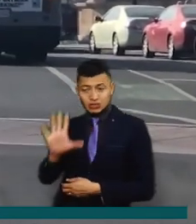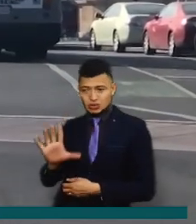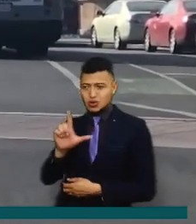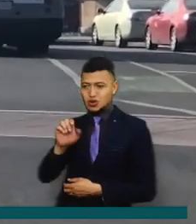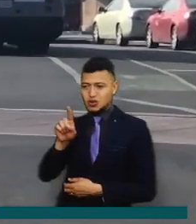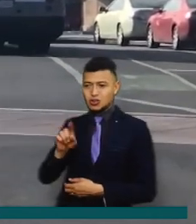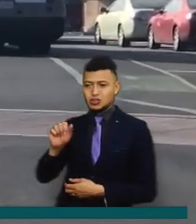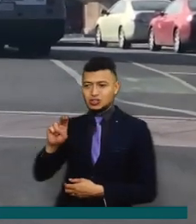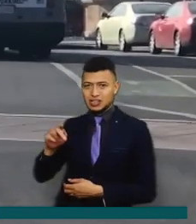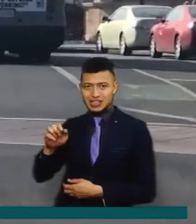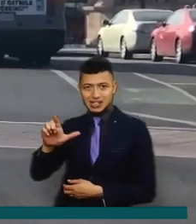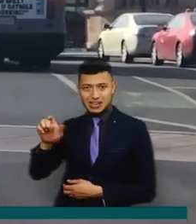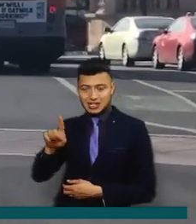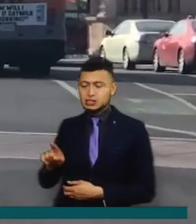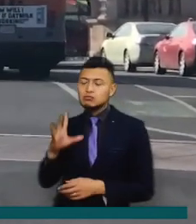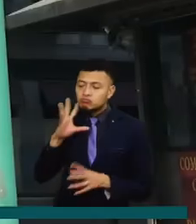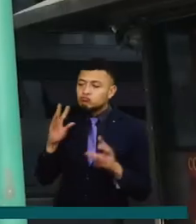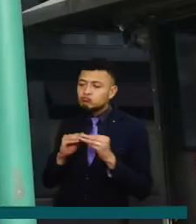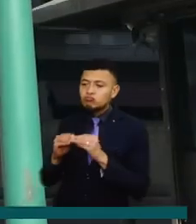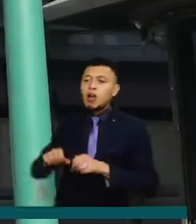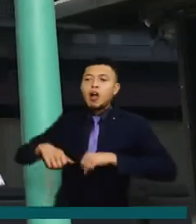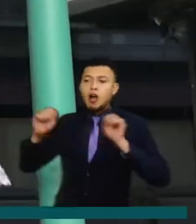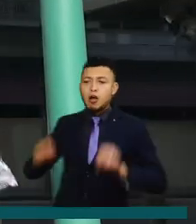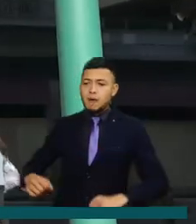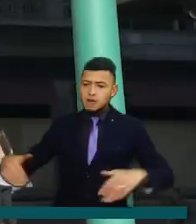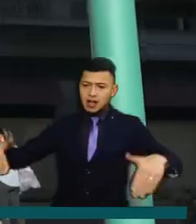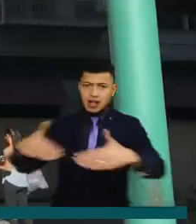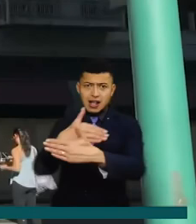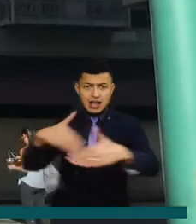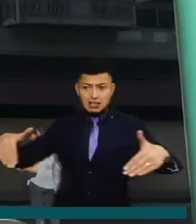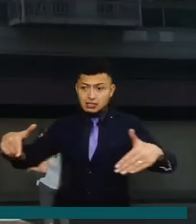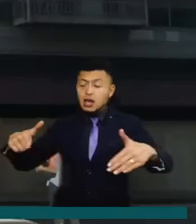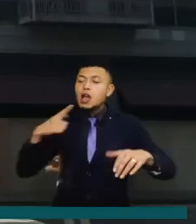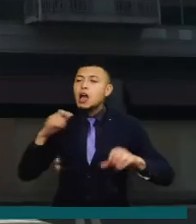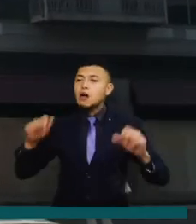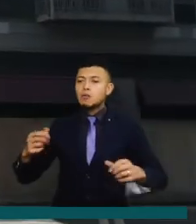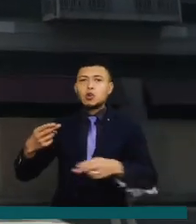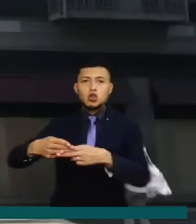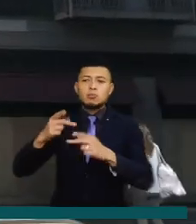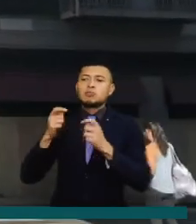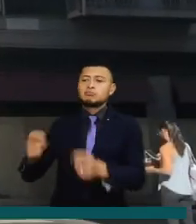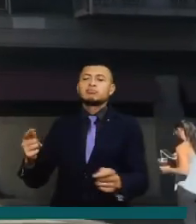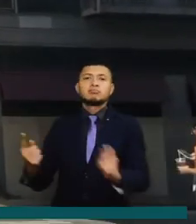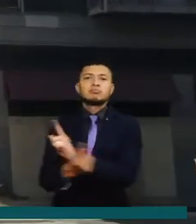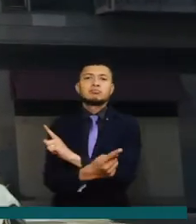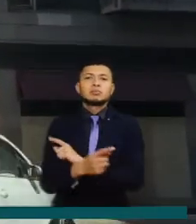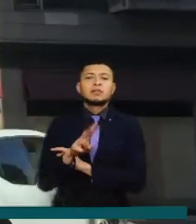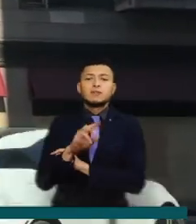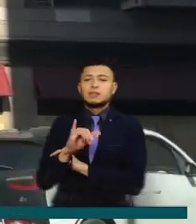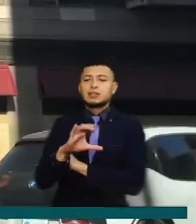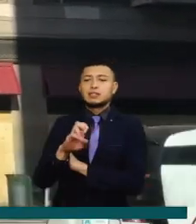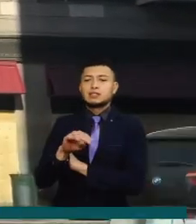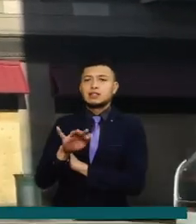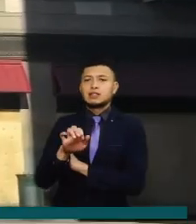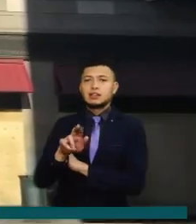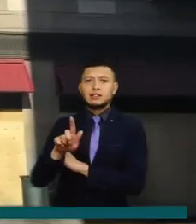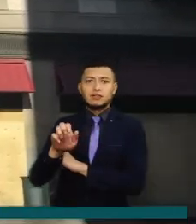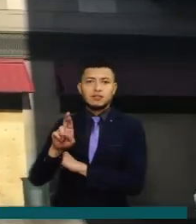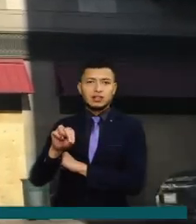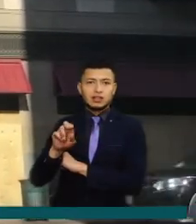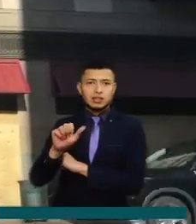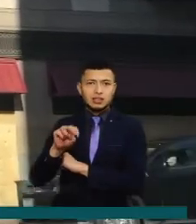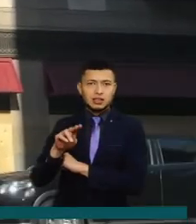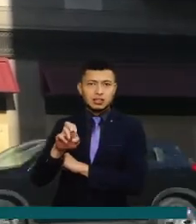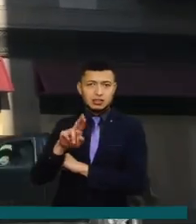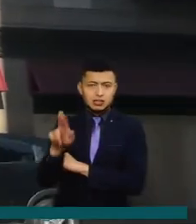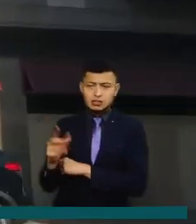por unanimidad cambiarle el nombre a la pequeña calle Bailey por el de Vicente Fernández, el ídolo mexicano que murió el 12